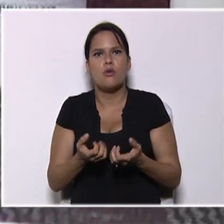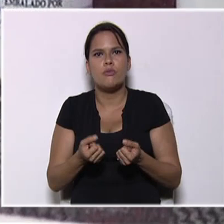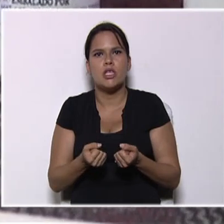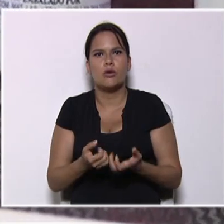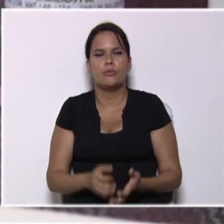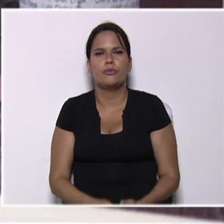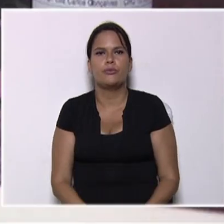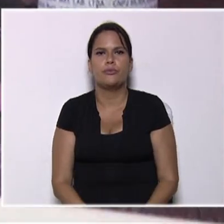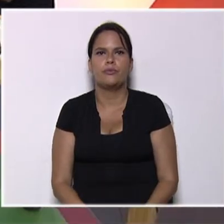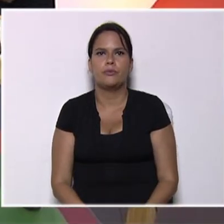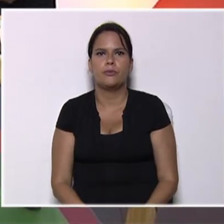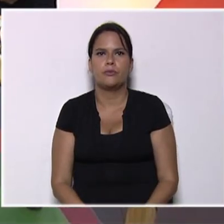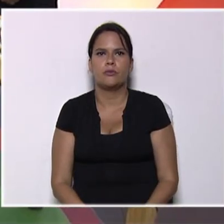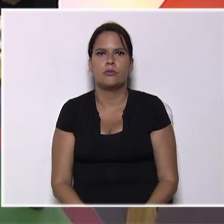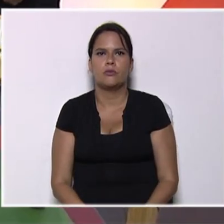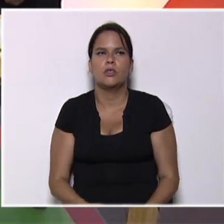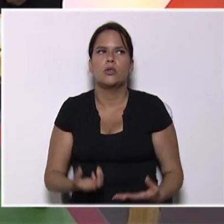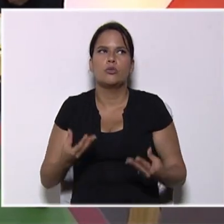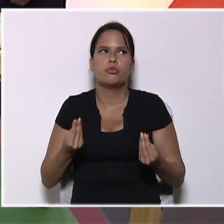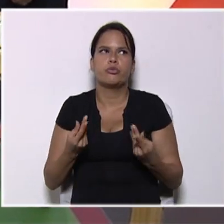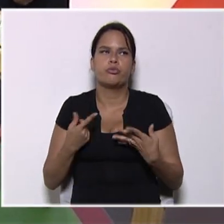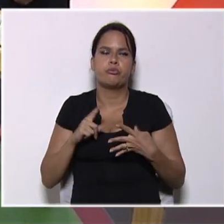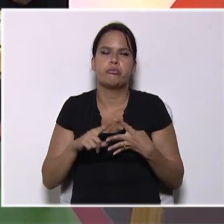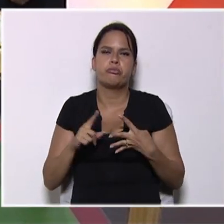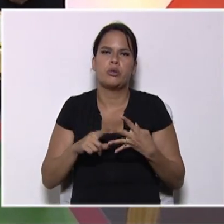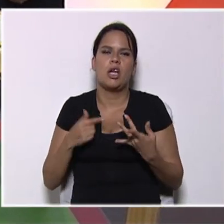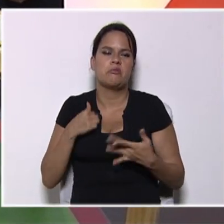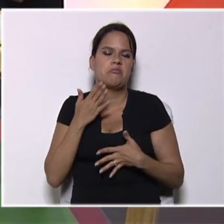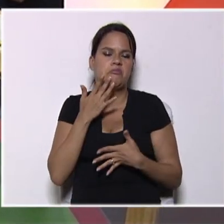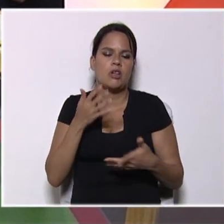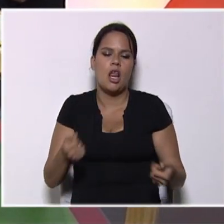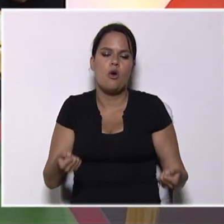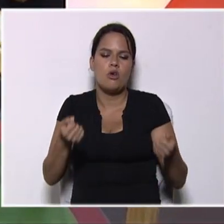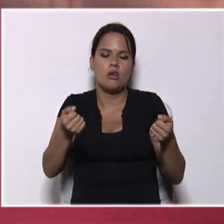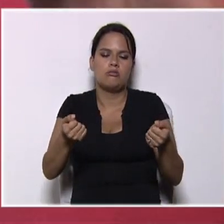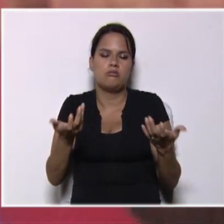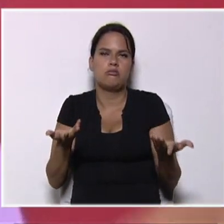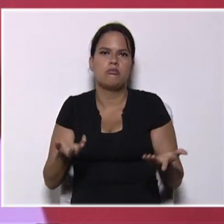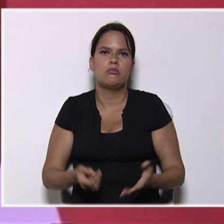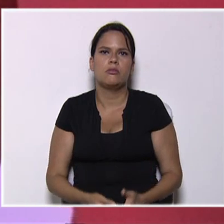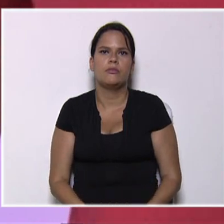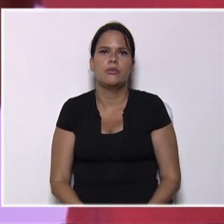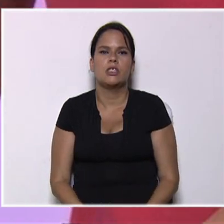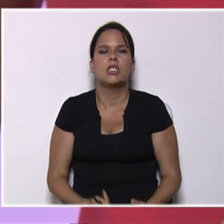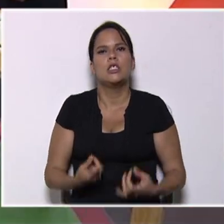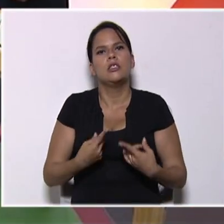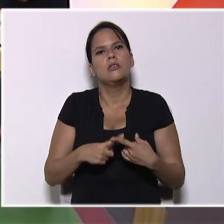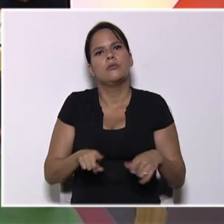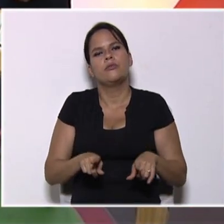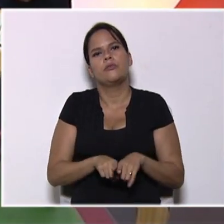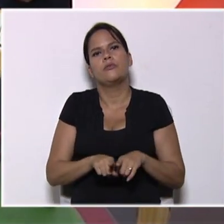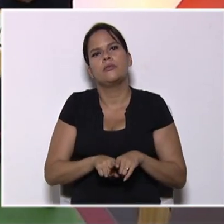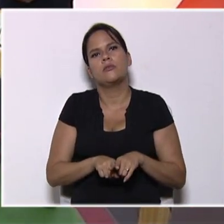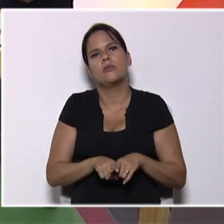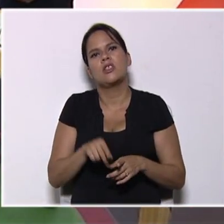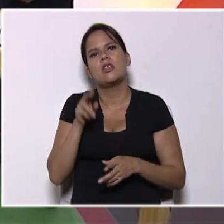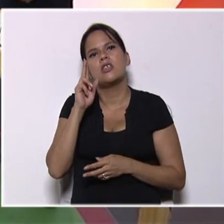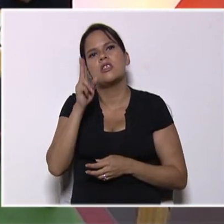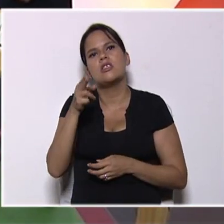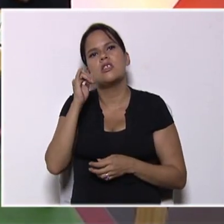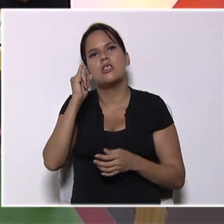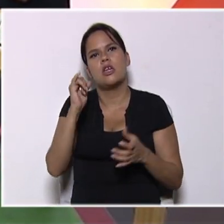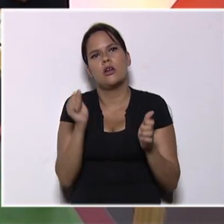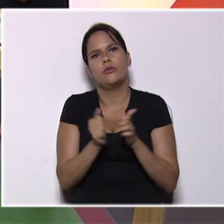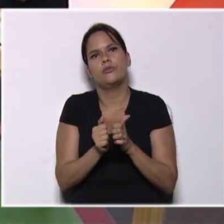tienen aluminio, varios materiales hechos de aluminio, ¿de acuerdo? Tenemos también hierro, como acabamos